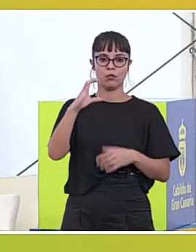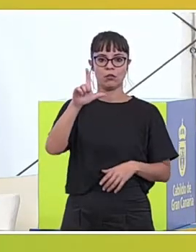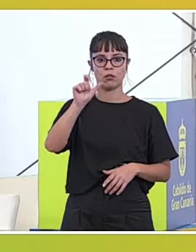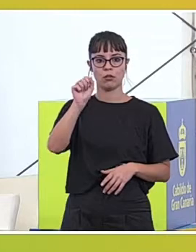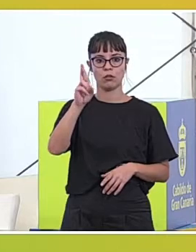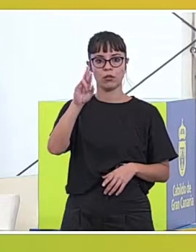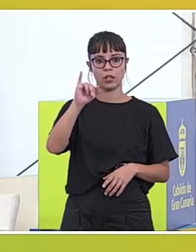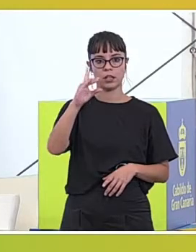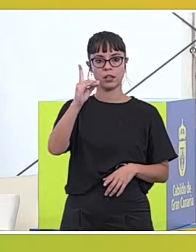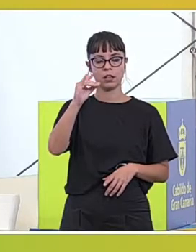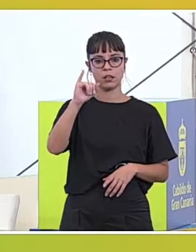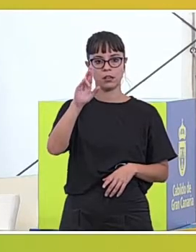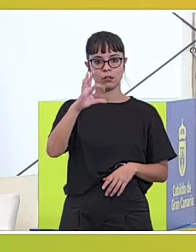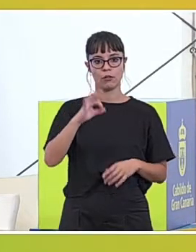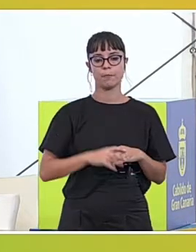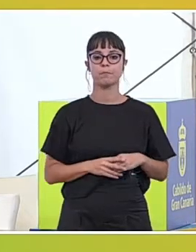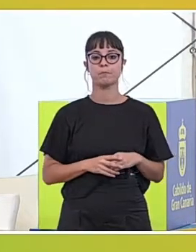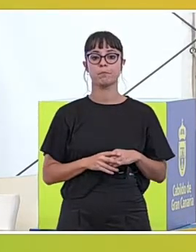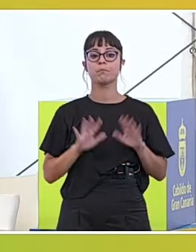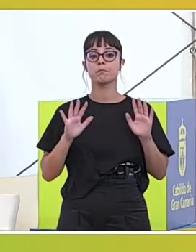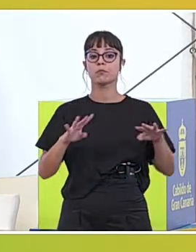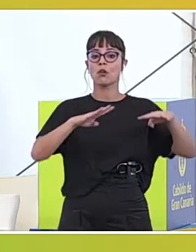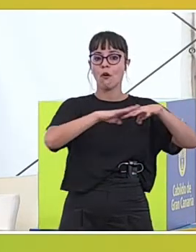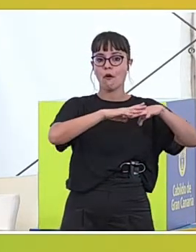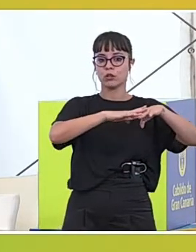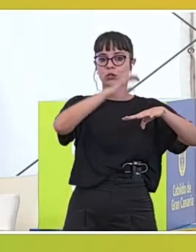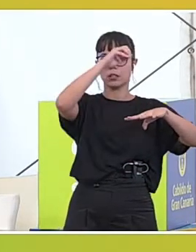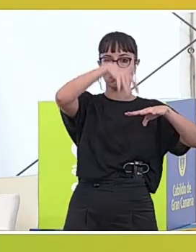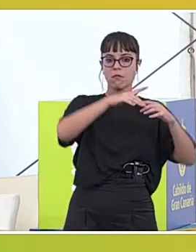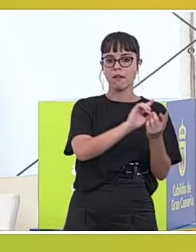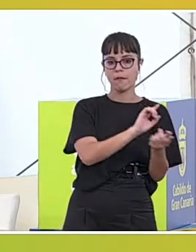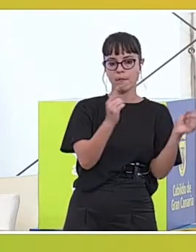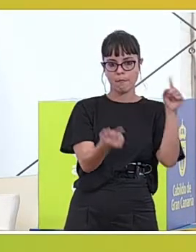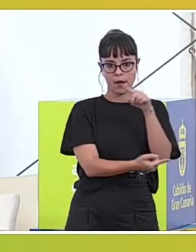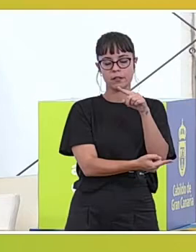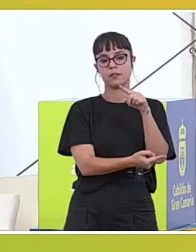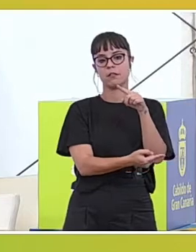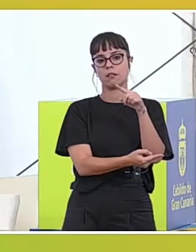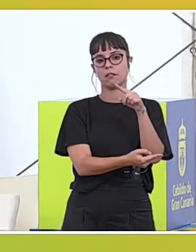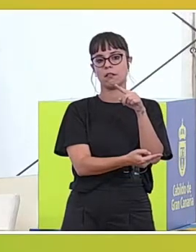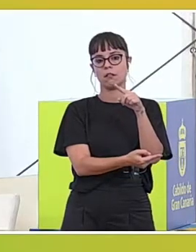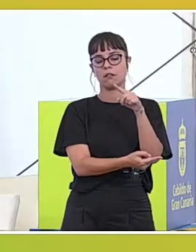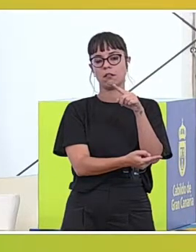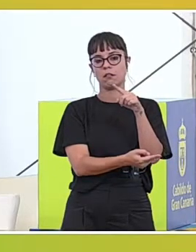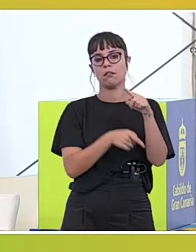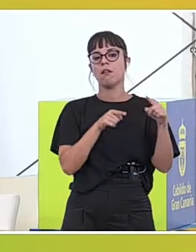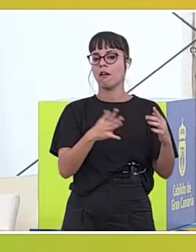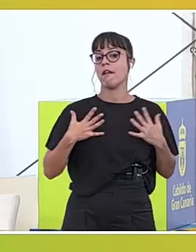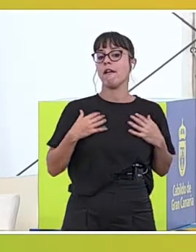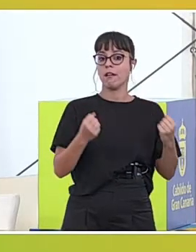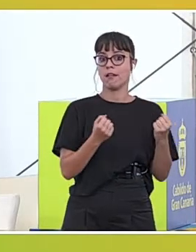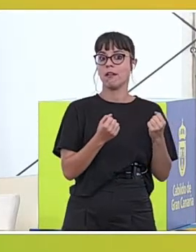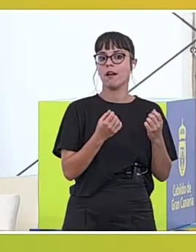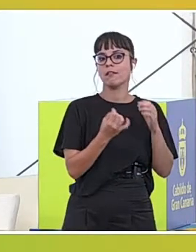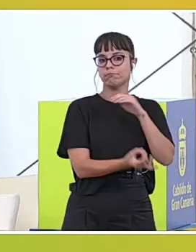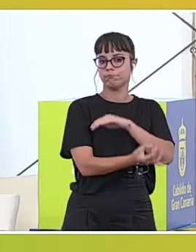electrodiálisis inversa son las dos tecnologías predominantes en cuanto a la generación de energía a través de ese gradiente salino